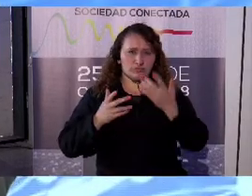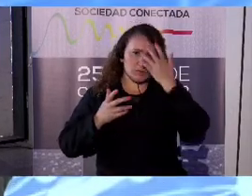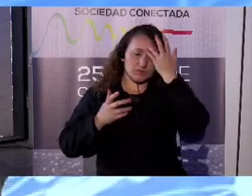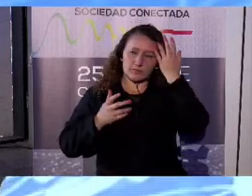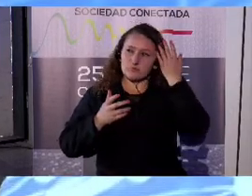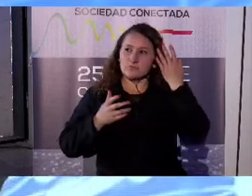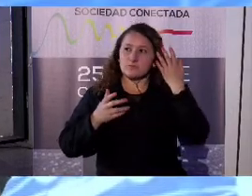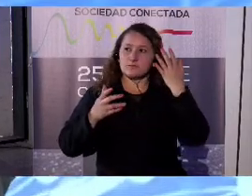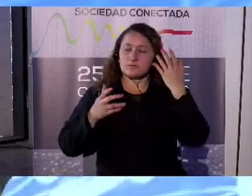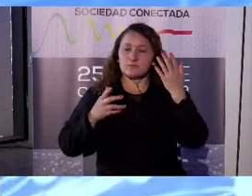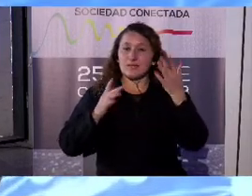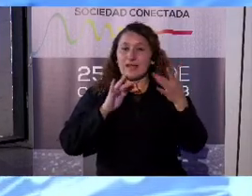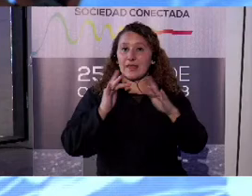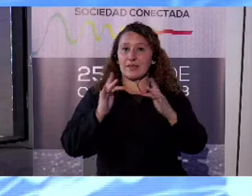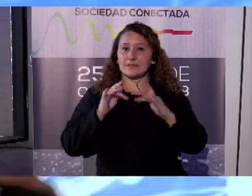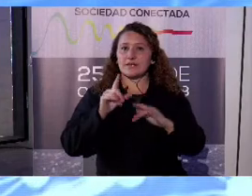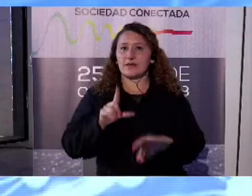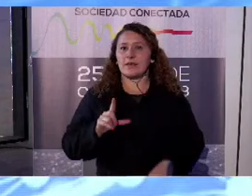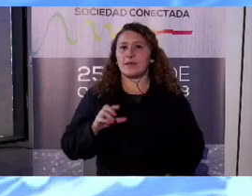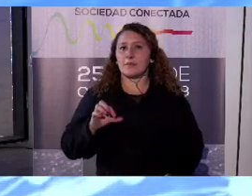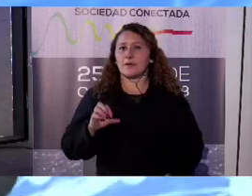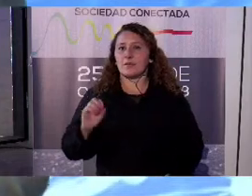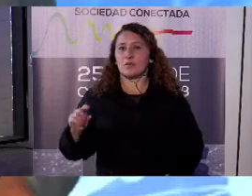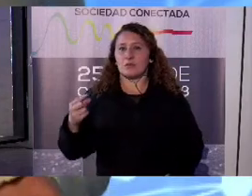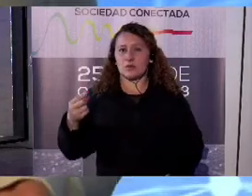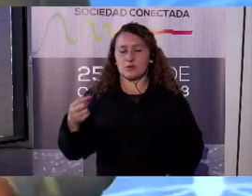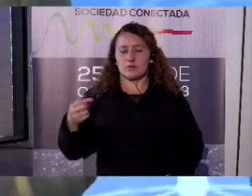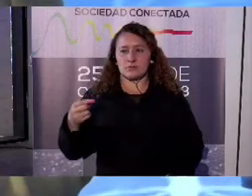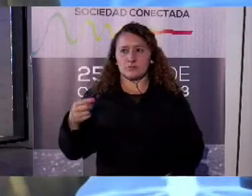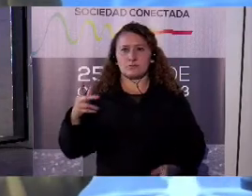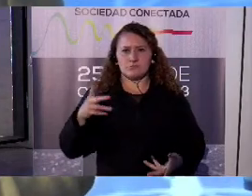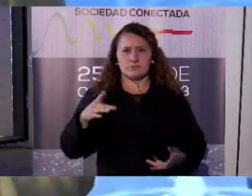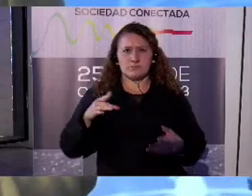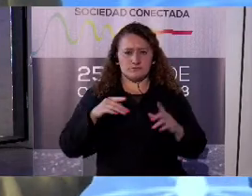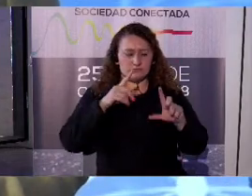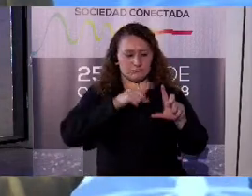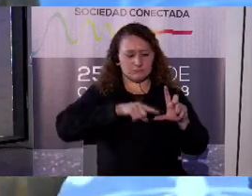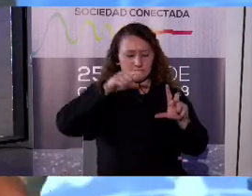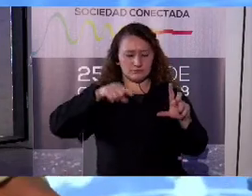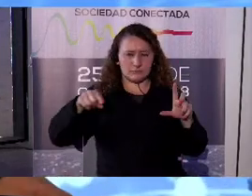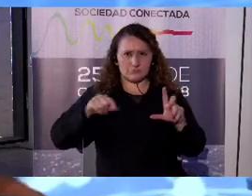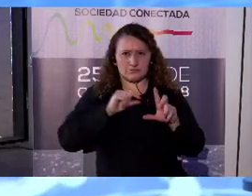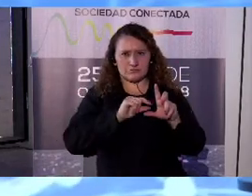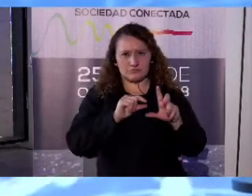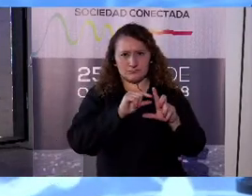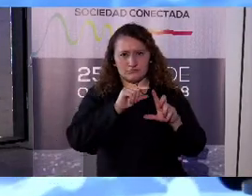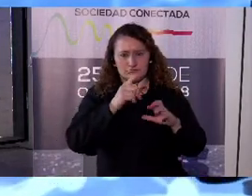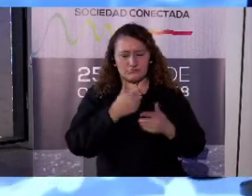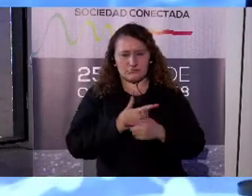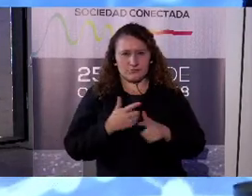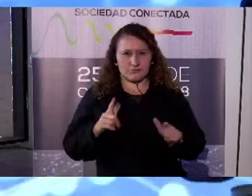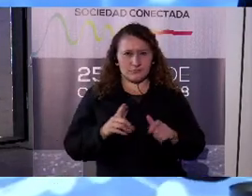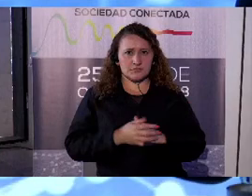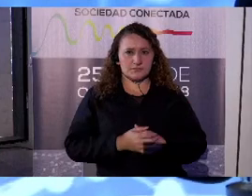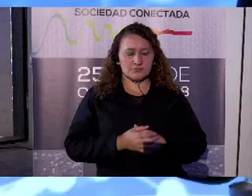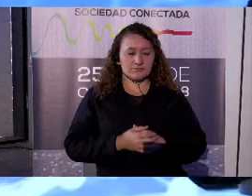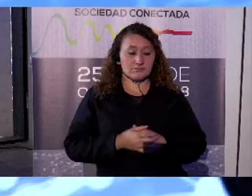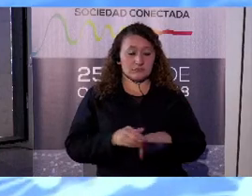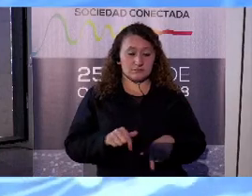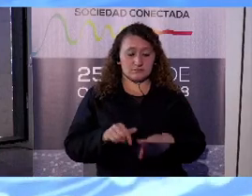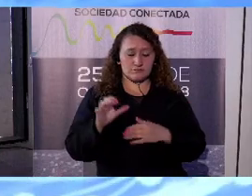redes que son redes que hacen uso del espect espectro libre en